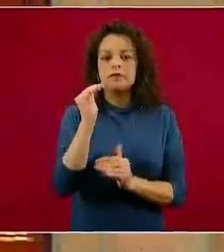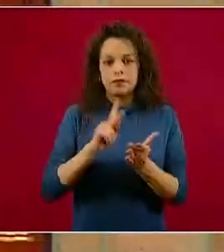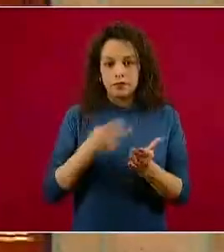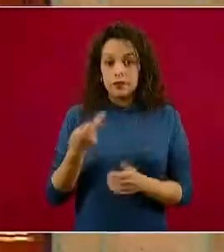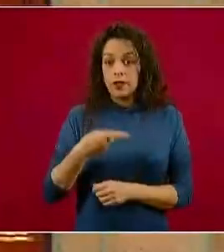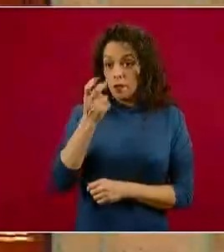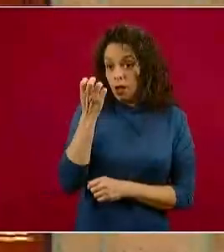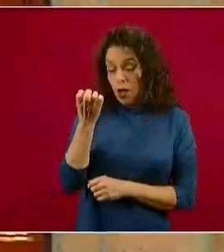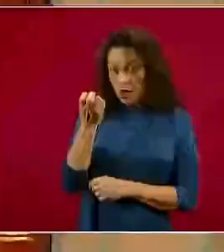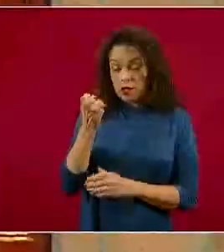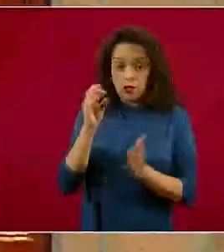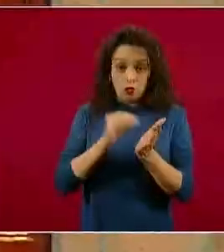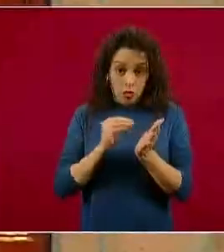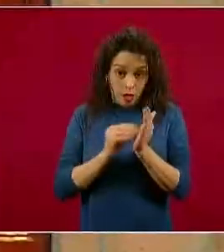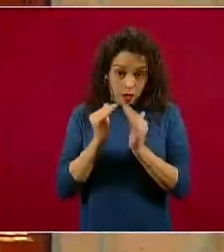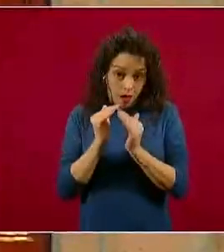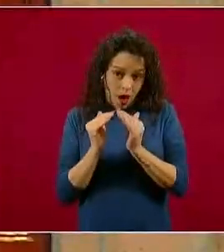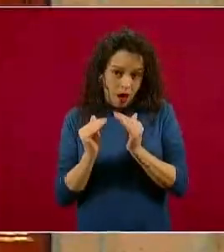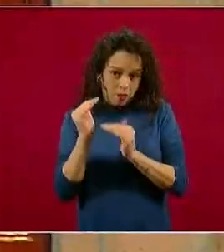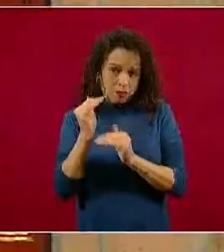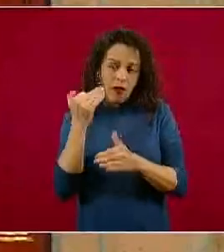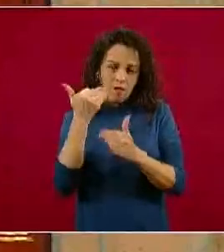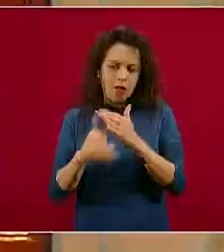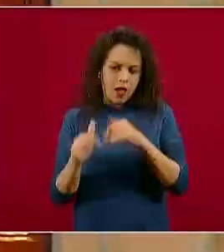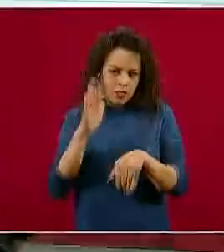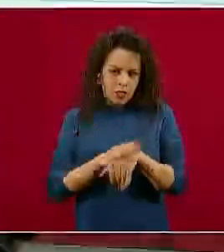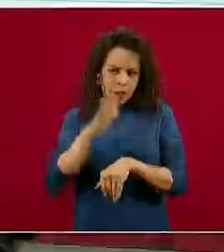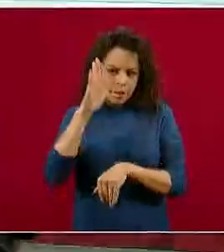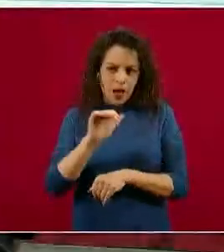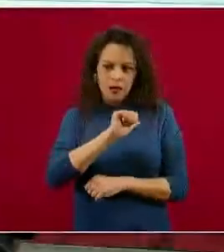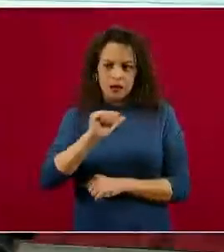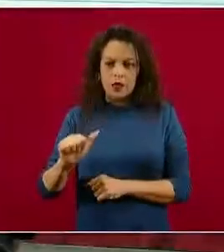todavía está lejos de esos